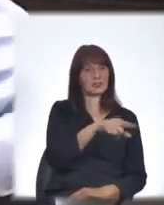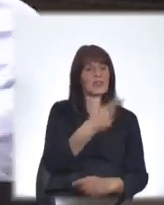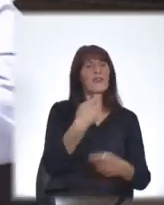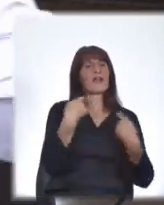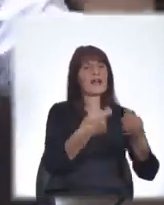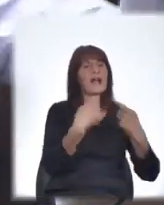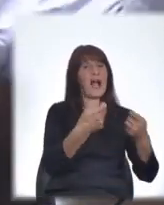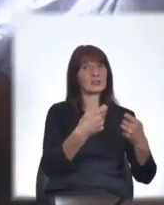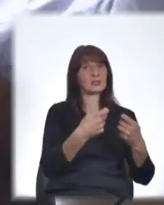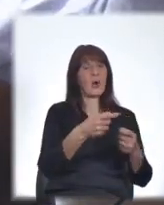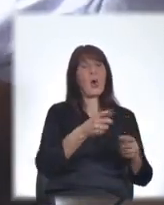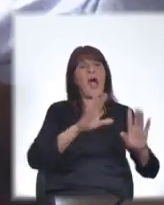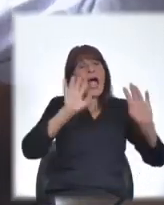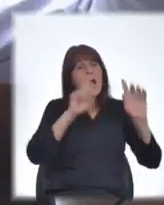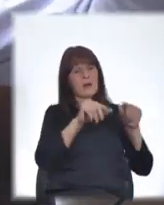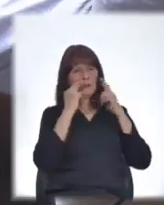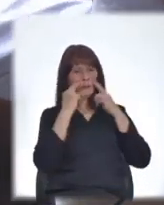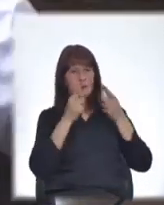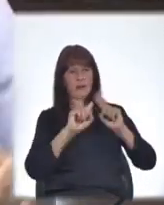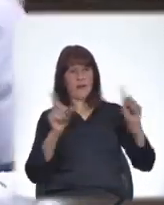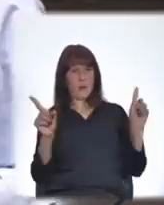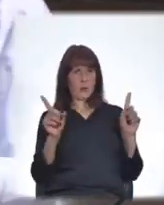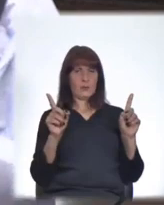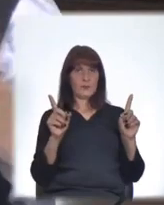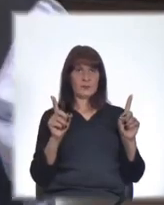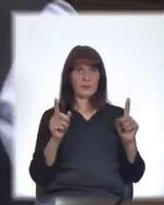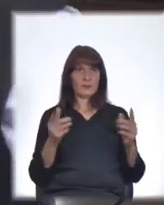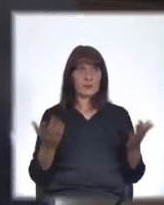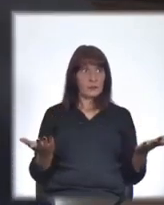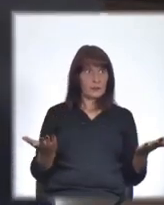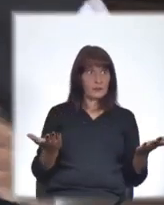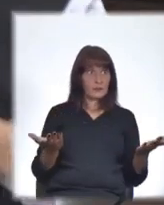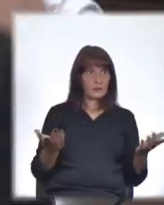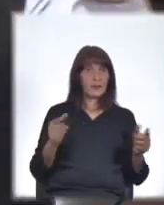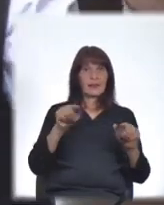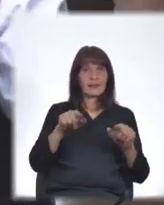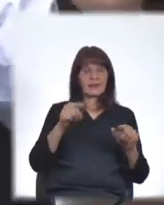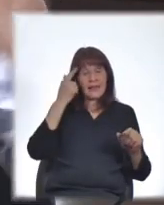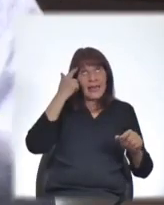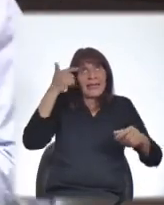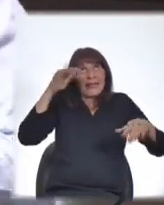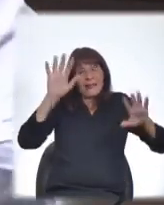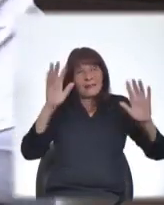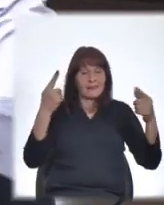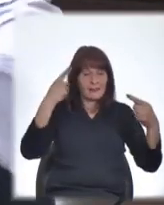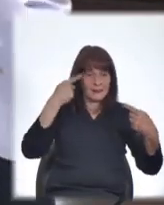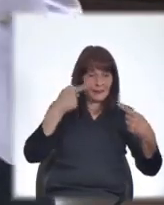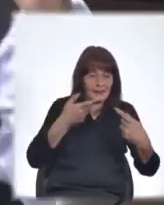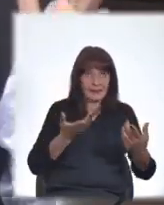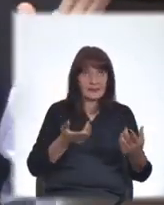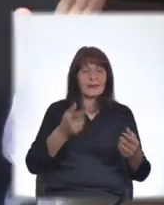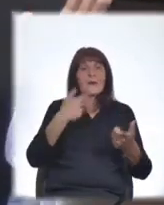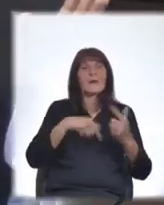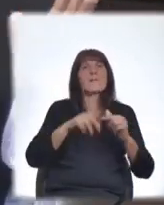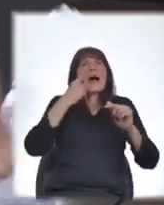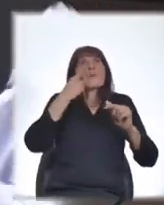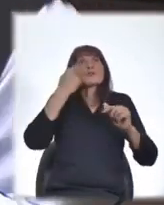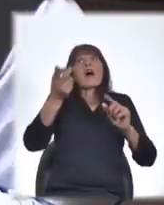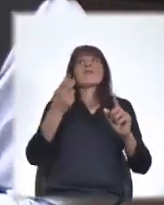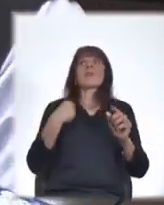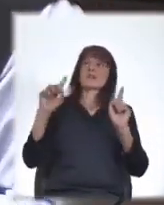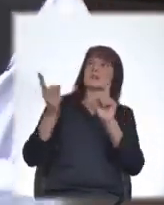público del Estado no va a tener consecuencias. Es como una especie de credo. Vamos a optimizar los recursos, nos